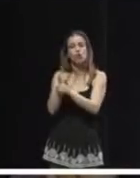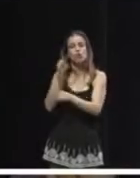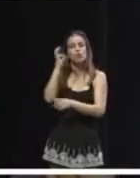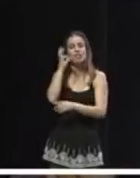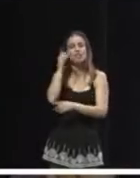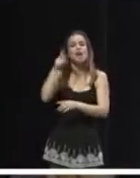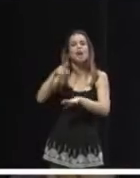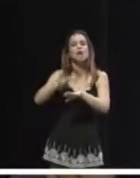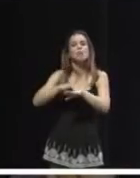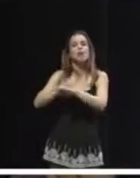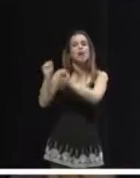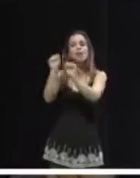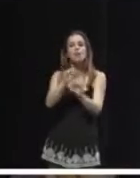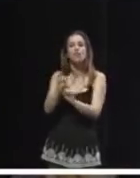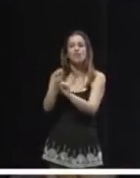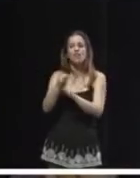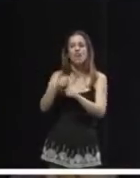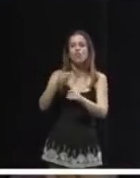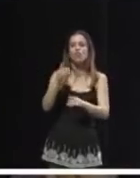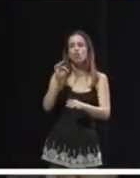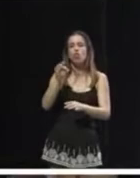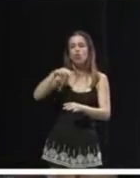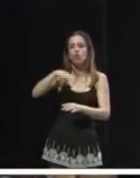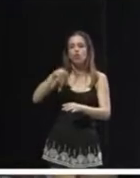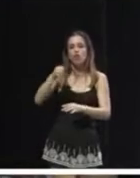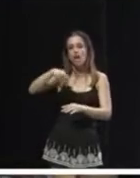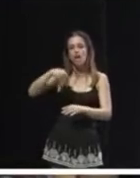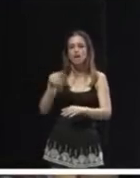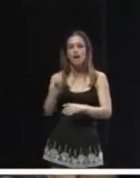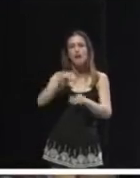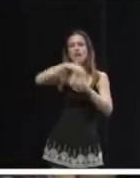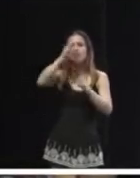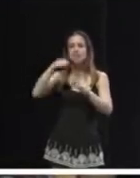Doñana y la Sierra Sur y Estepa.